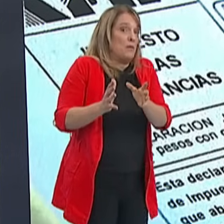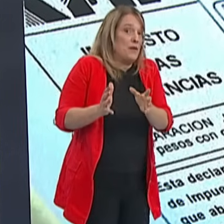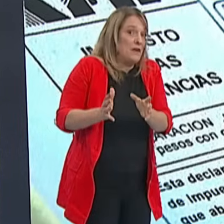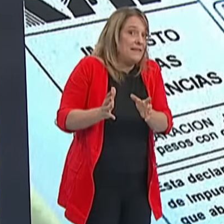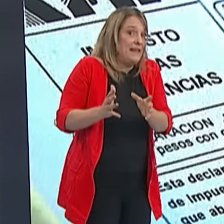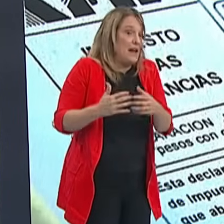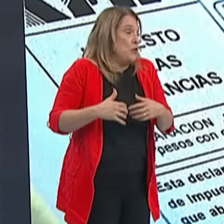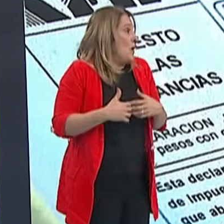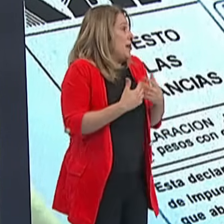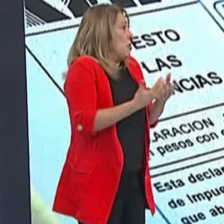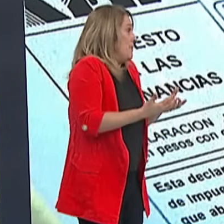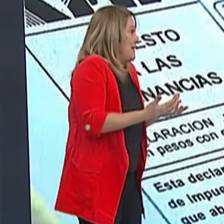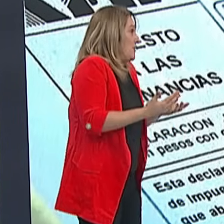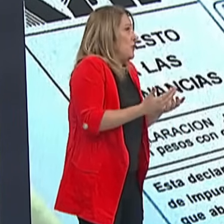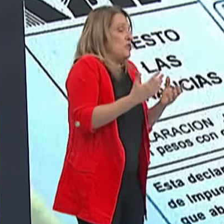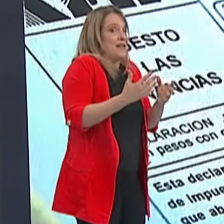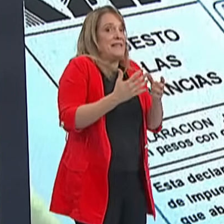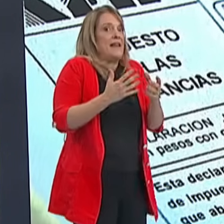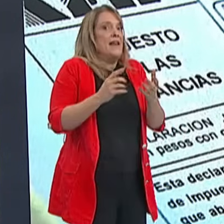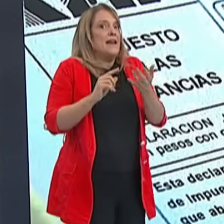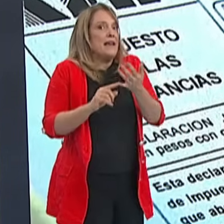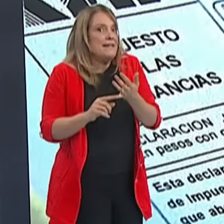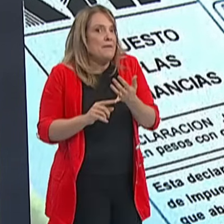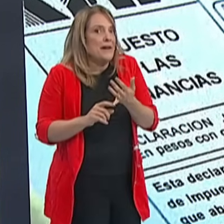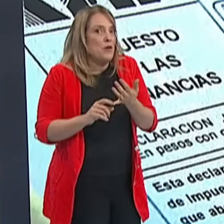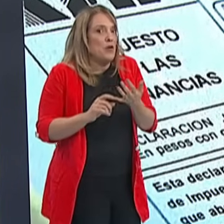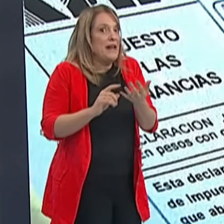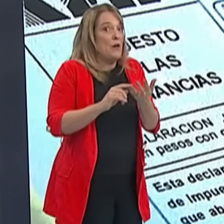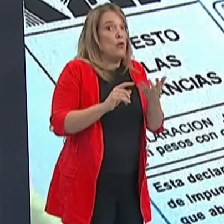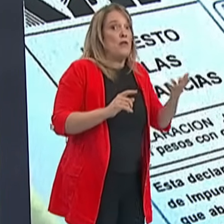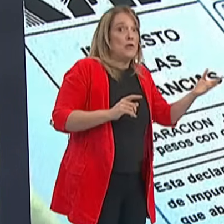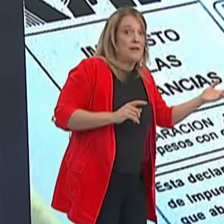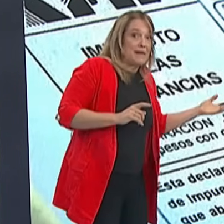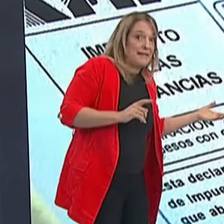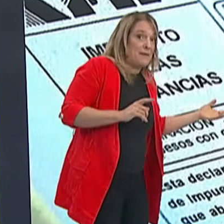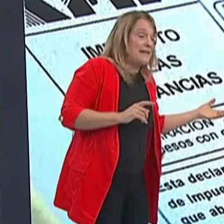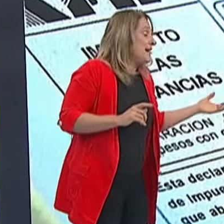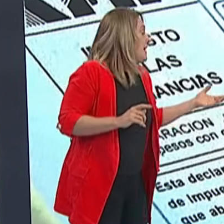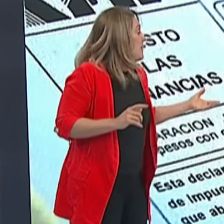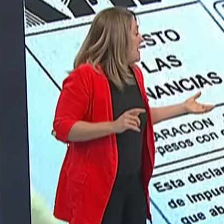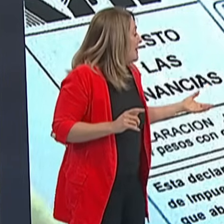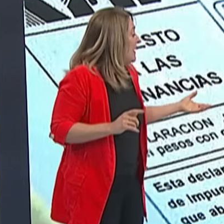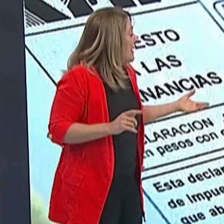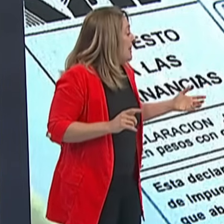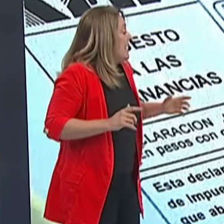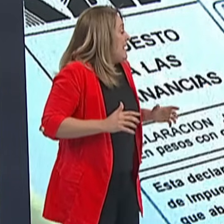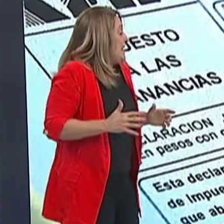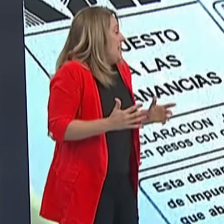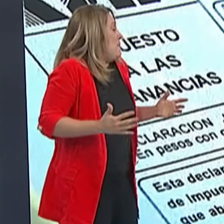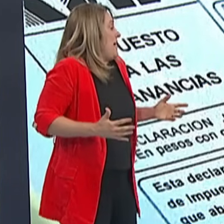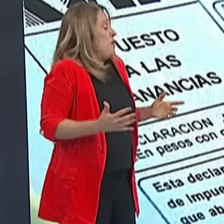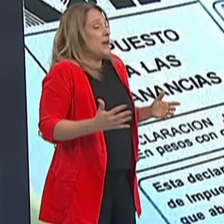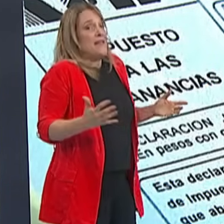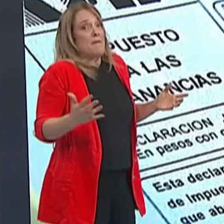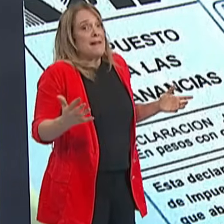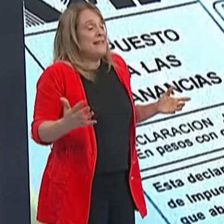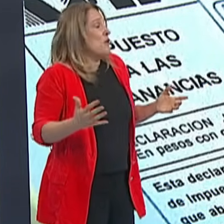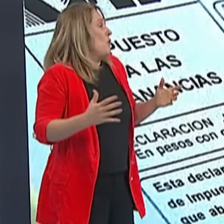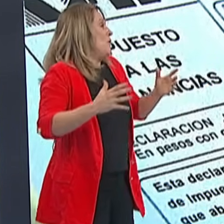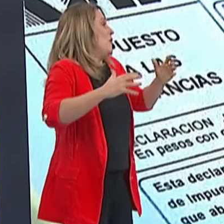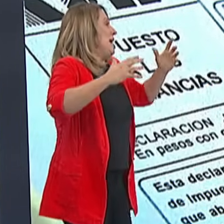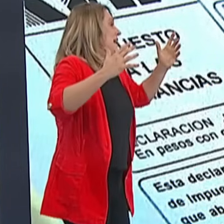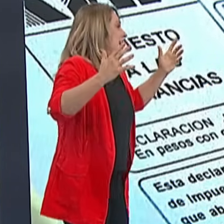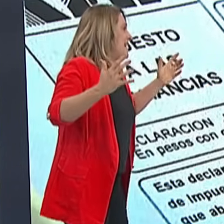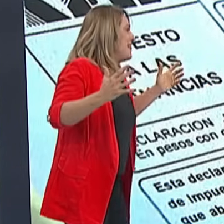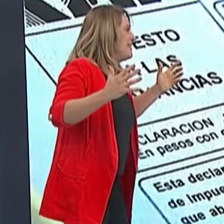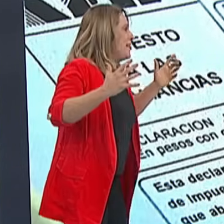tener el gobierno que sigue. No hay compensación, no se dice qué se va a recortar o de dónde se va a sacar esta plata. Y en el medio queda Massa